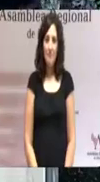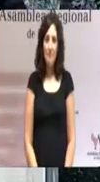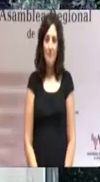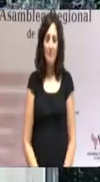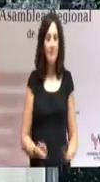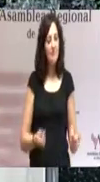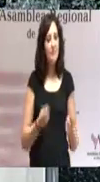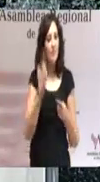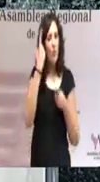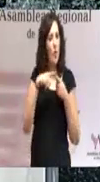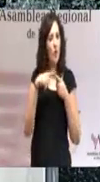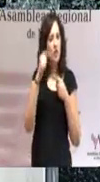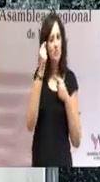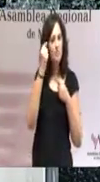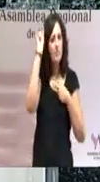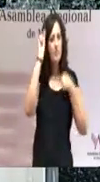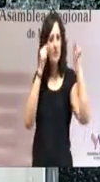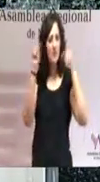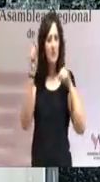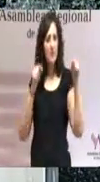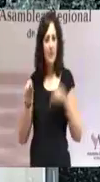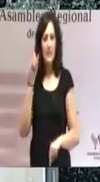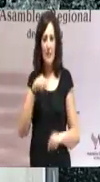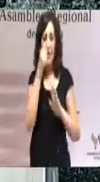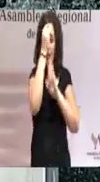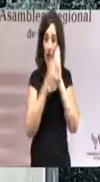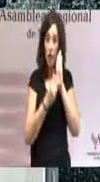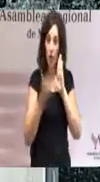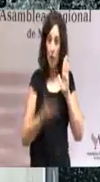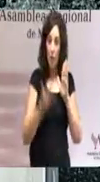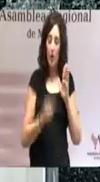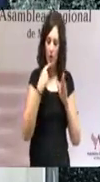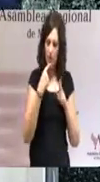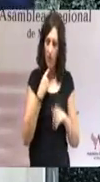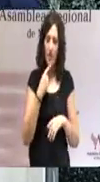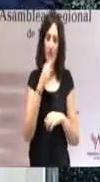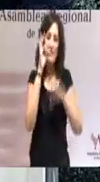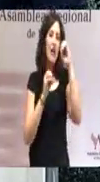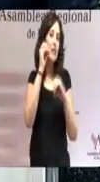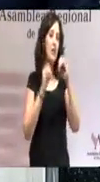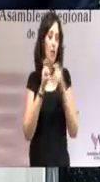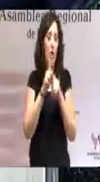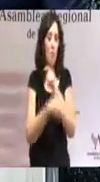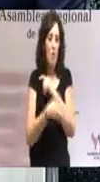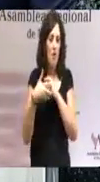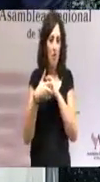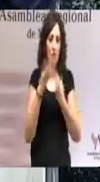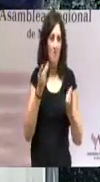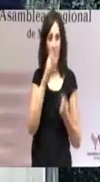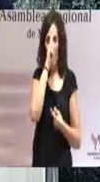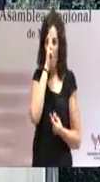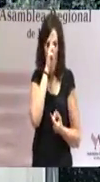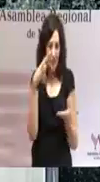Y le voy a matizar, si me permite, algunos de los datos importantes que se han dado también aquí. Tasa de pobreza. ¿A quién no le preocupa la